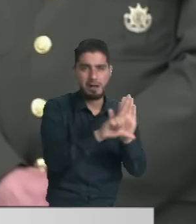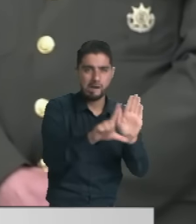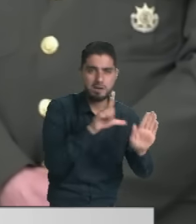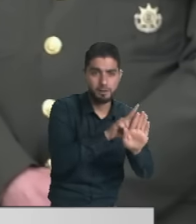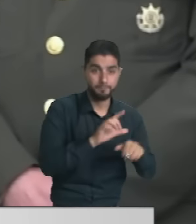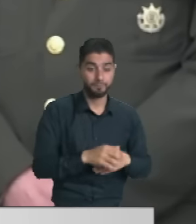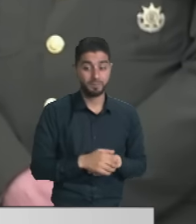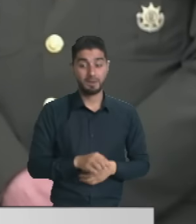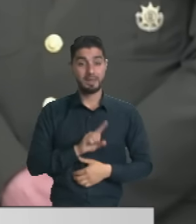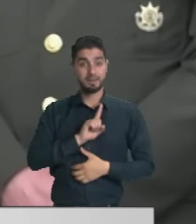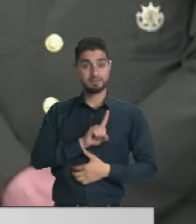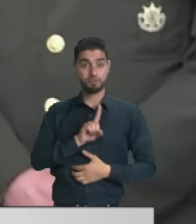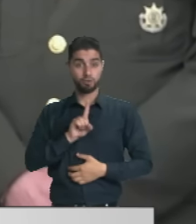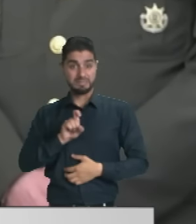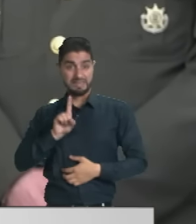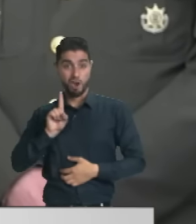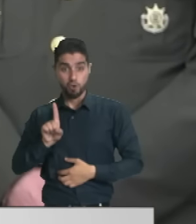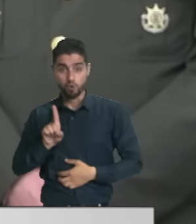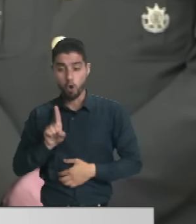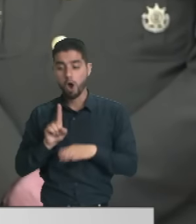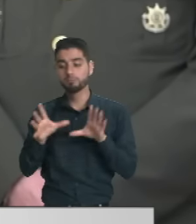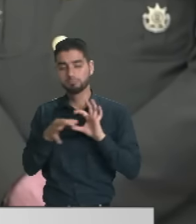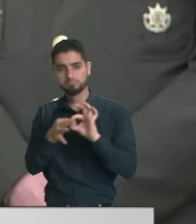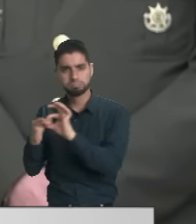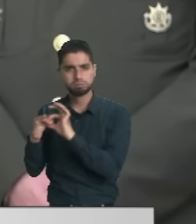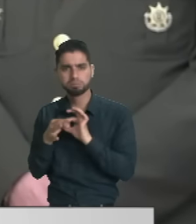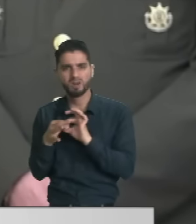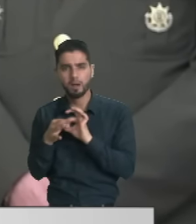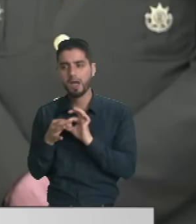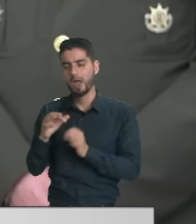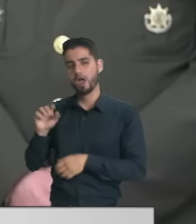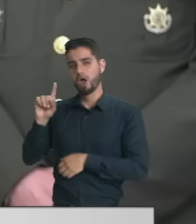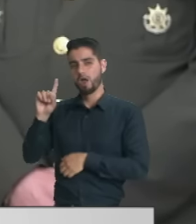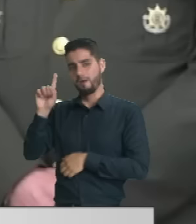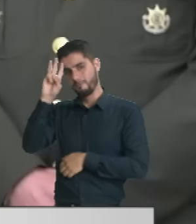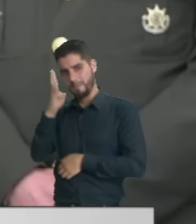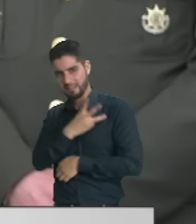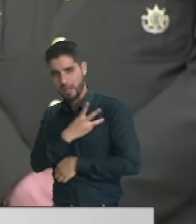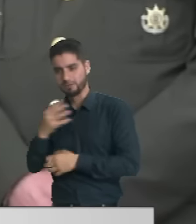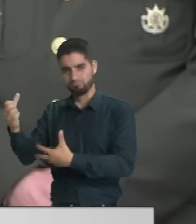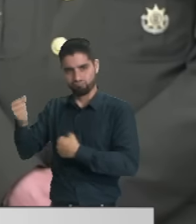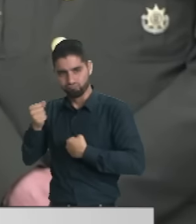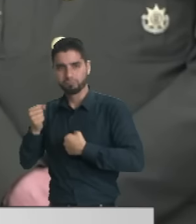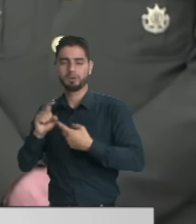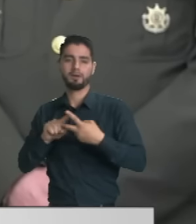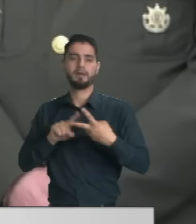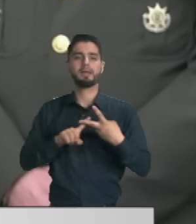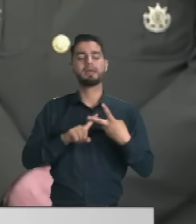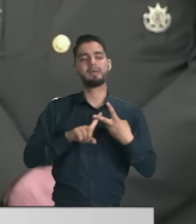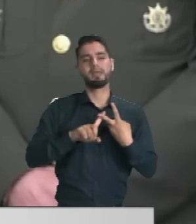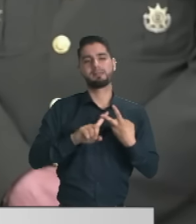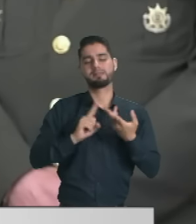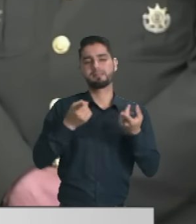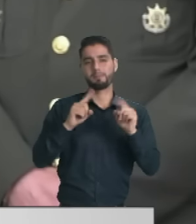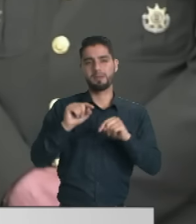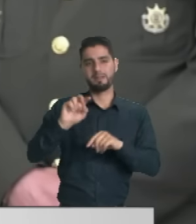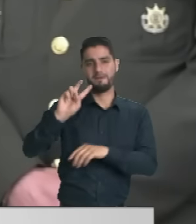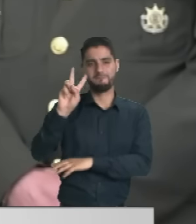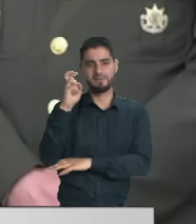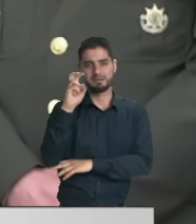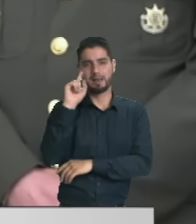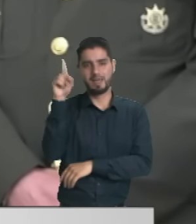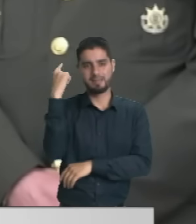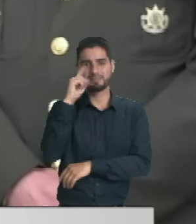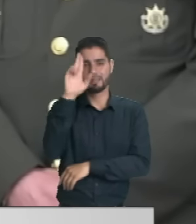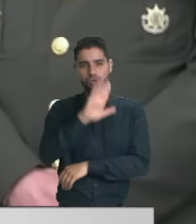se realizarán de manera conjunta con nuestras fuerzas militares y la Fiscalía General de la Nación. Del total